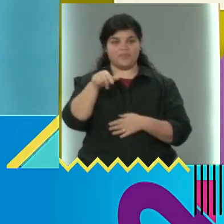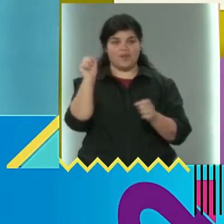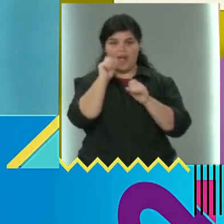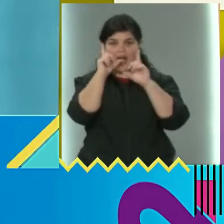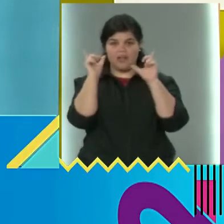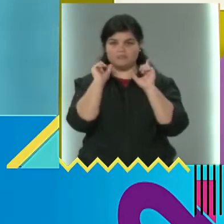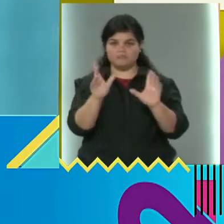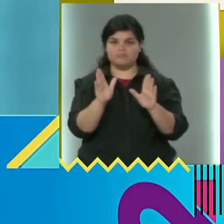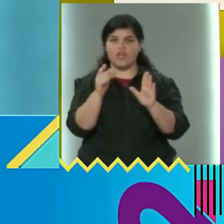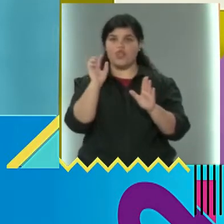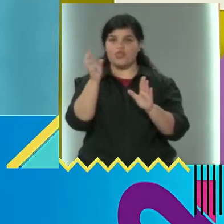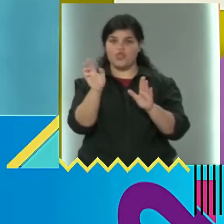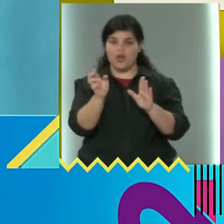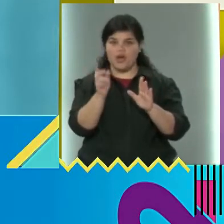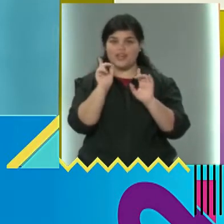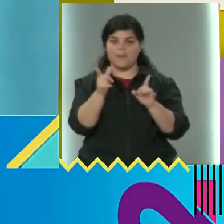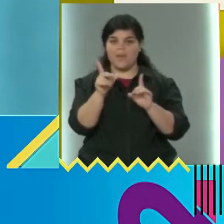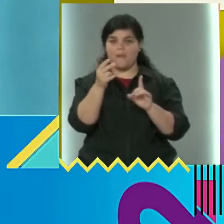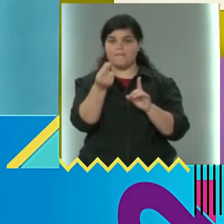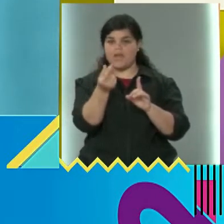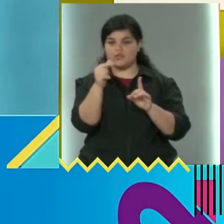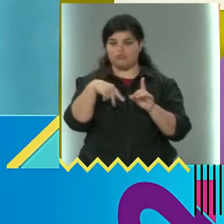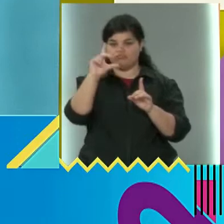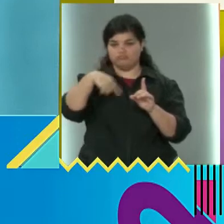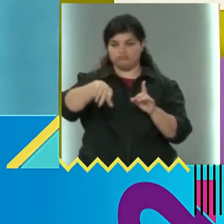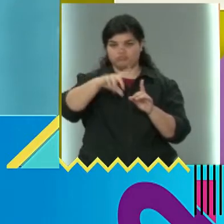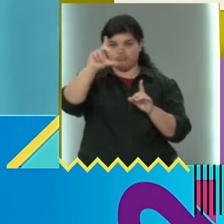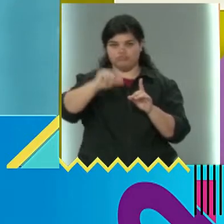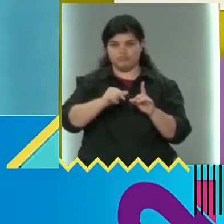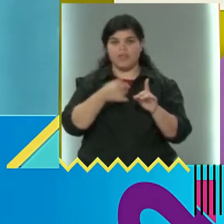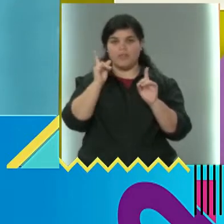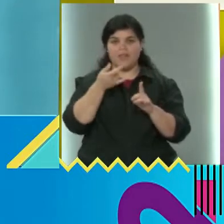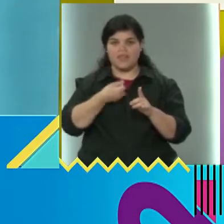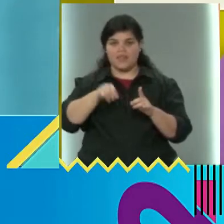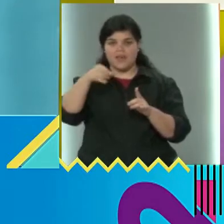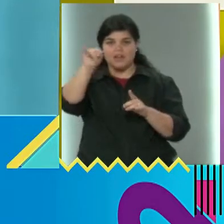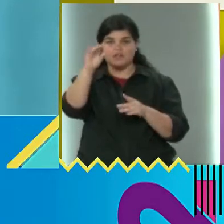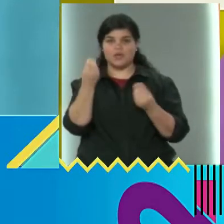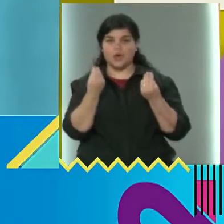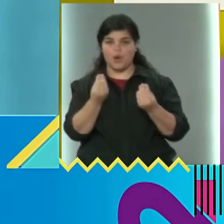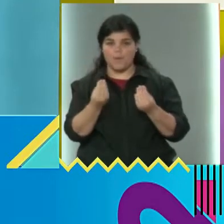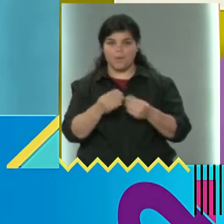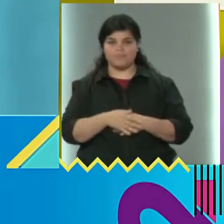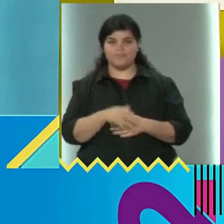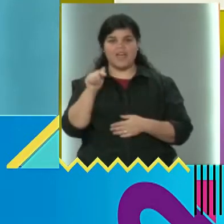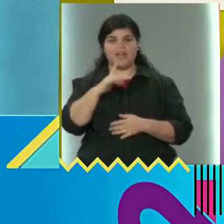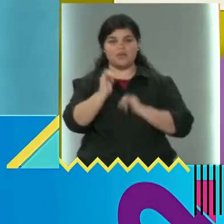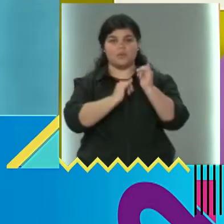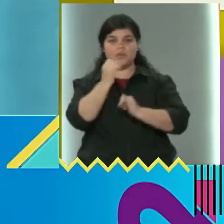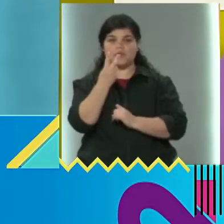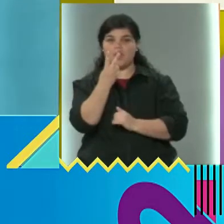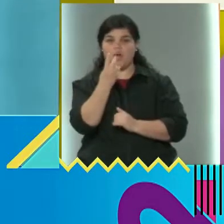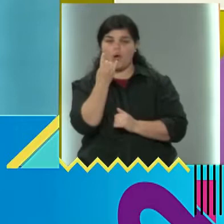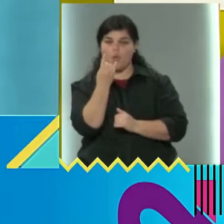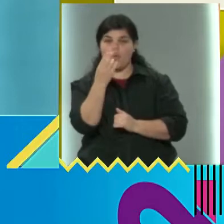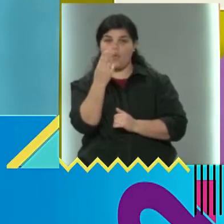la subida del dólar, a la devaluación de nuestro peso, a la subida de las tasas, cómo se han manejado, y se ha hablado de uvas. Bueno,